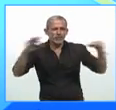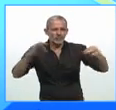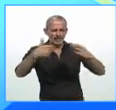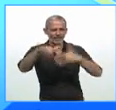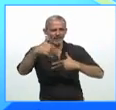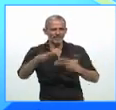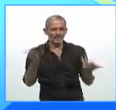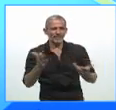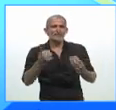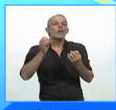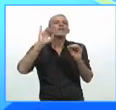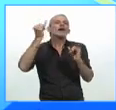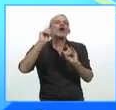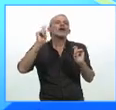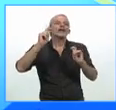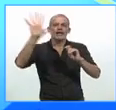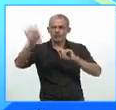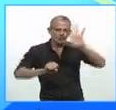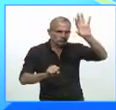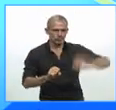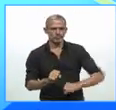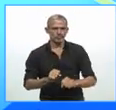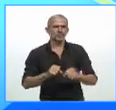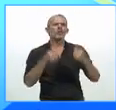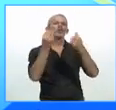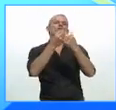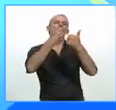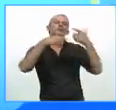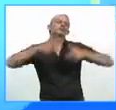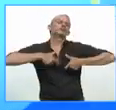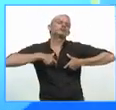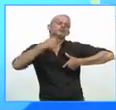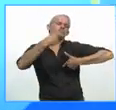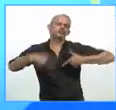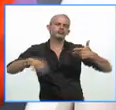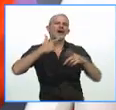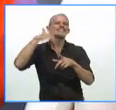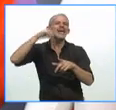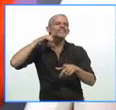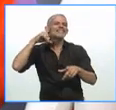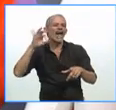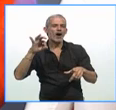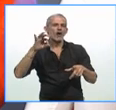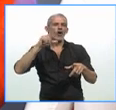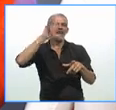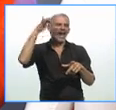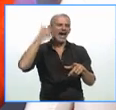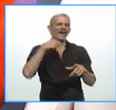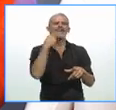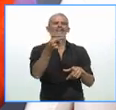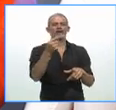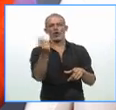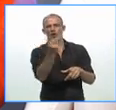Olímpicos y por eso qué mejor que traer al multimedallista olímpico, el señor Santiago Lange, y a su hijo Klaus Lange, que van a